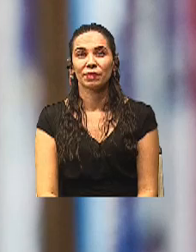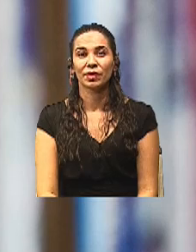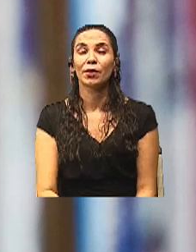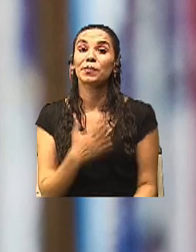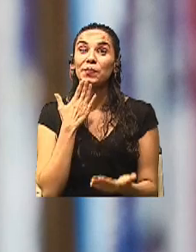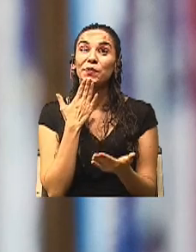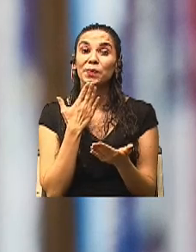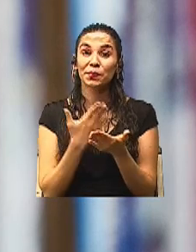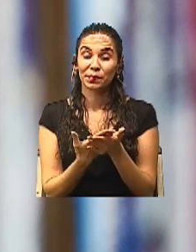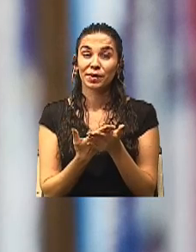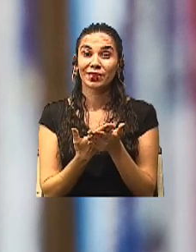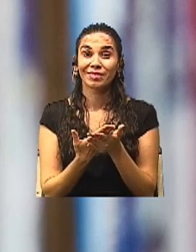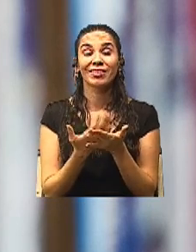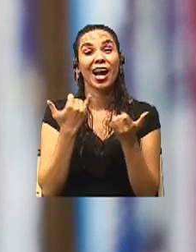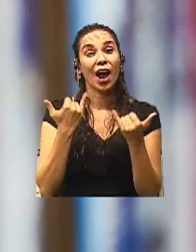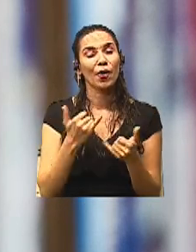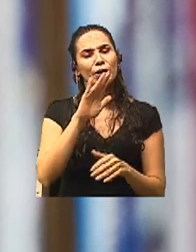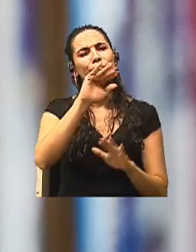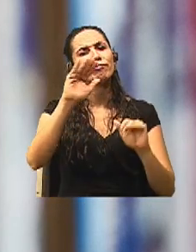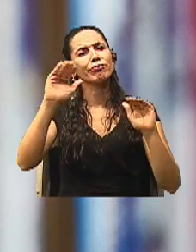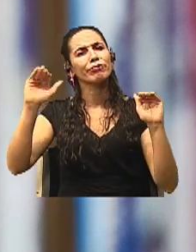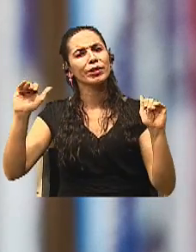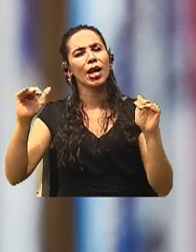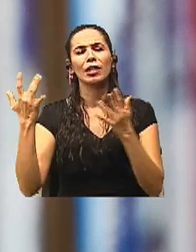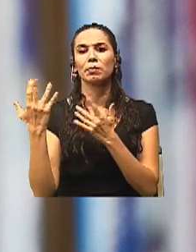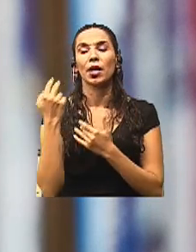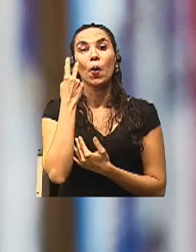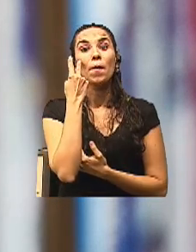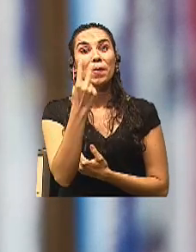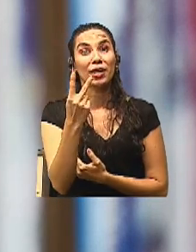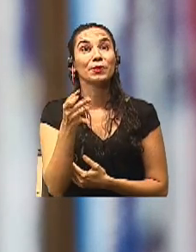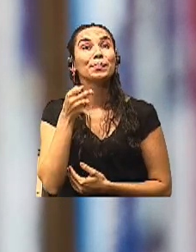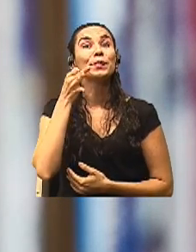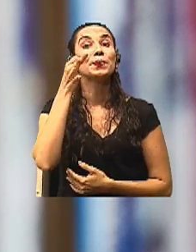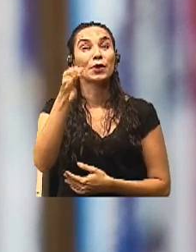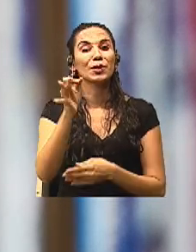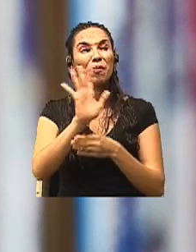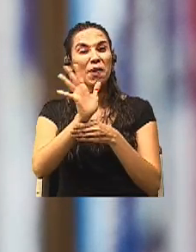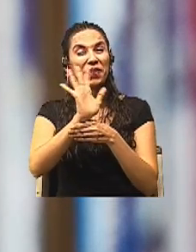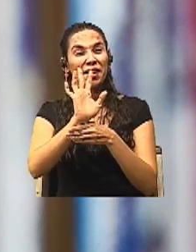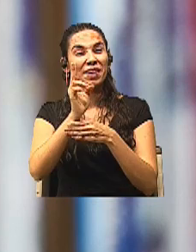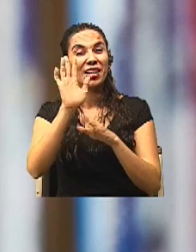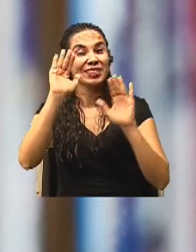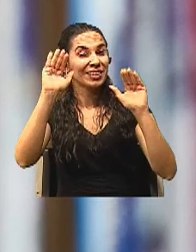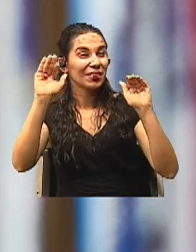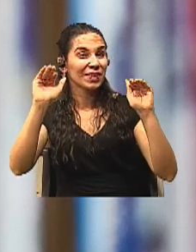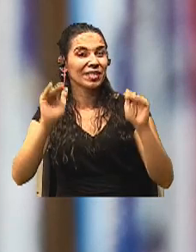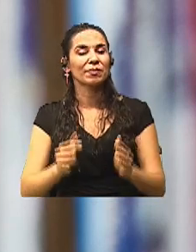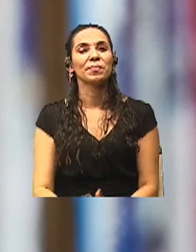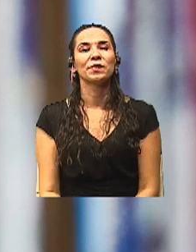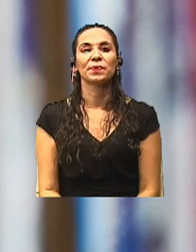Bueno, pues con esto me despido. Espero verlos en un próximo programa. Adiós.